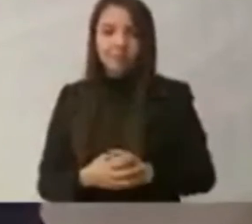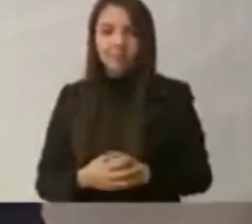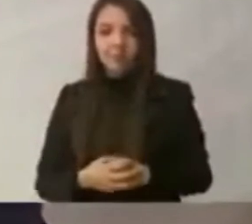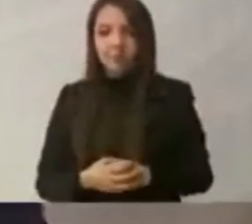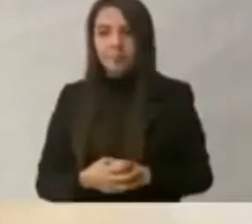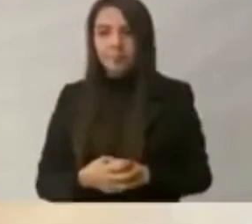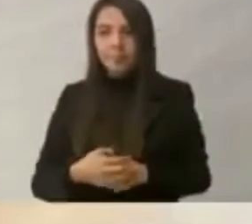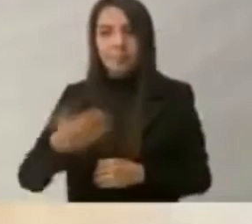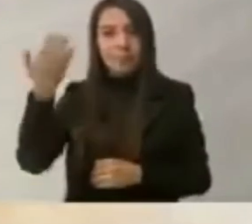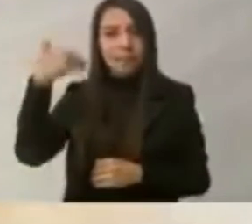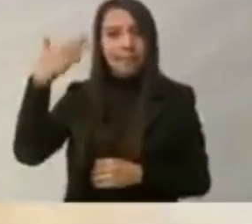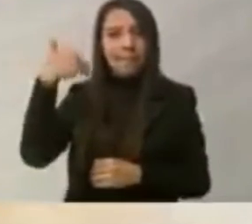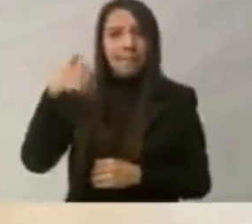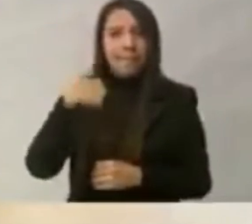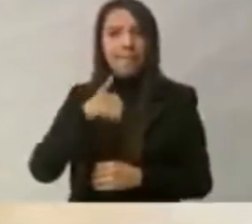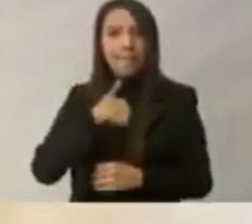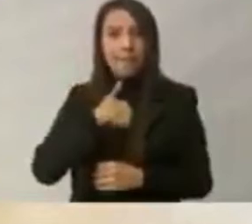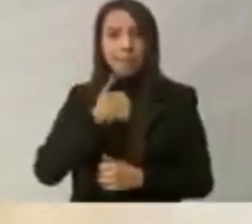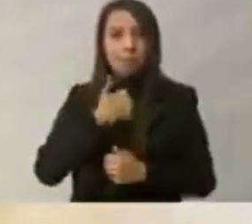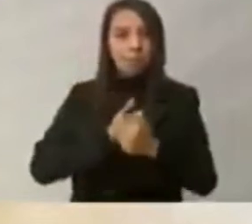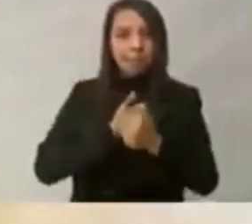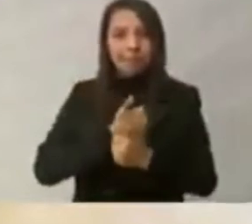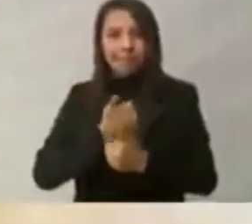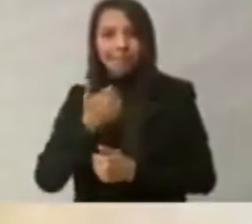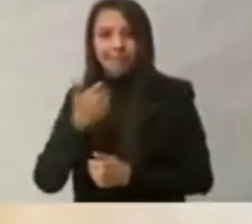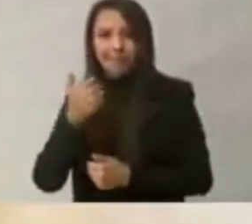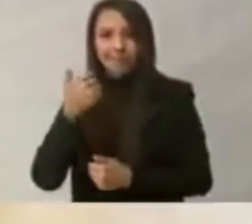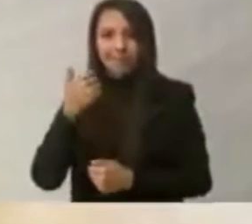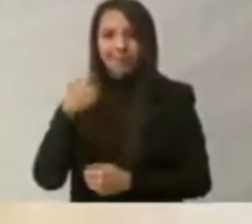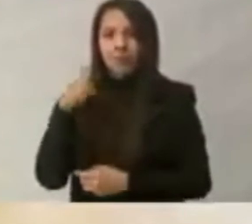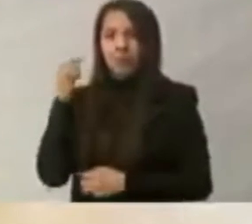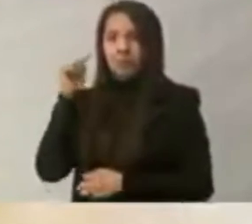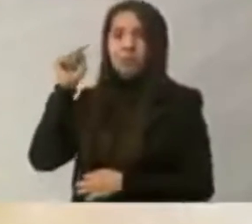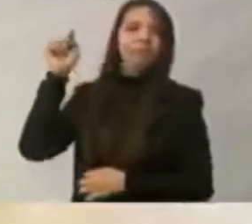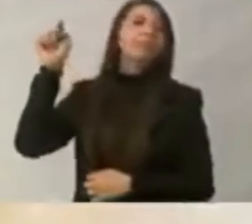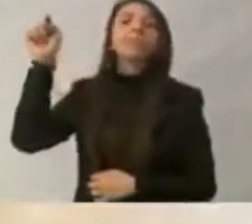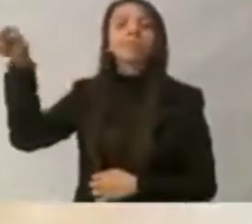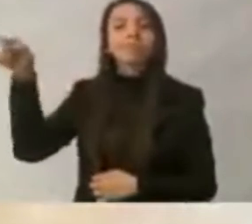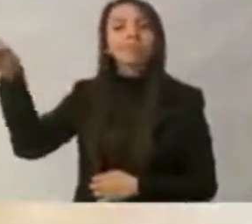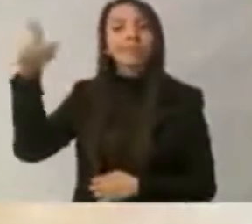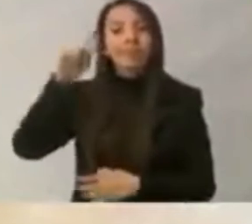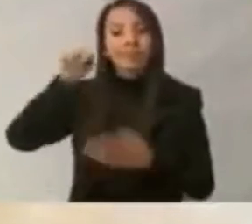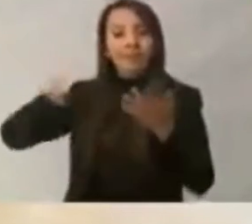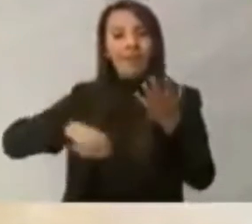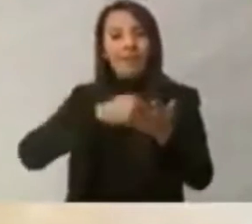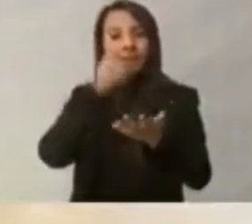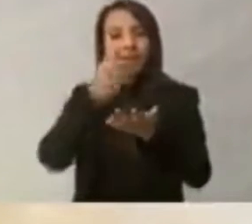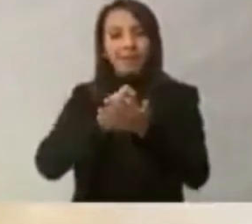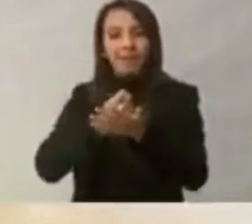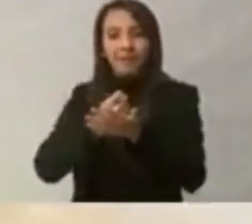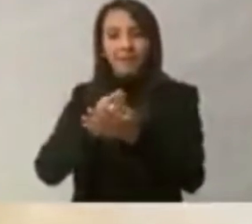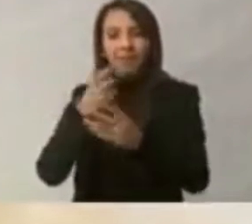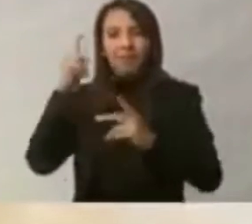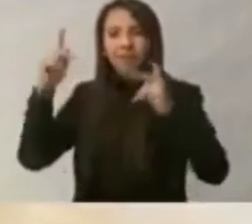Cuando estuve en campaña, visité una maquiladora en Tamaulipas y me